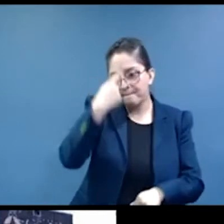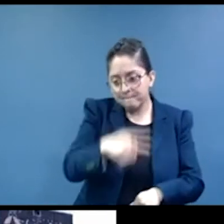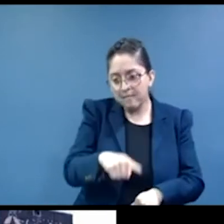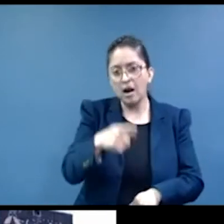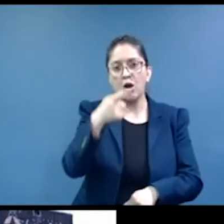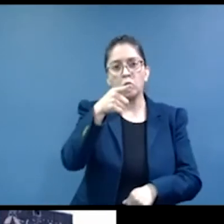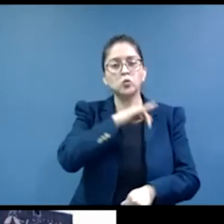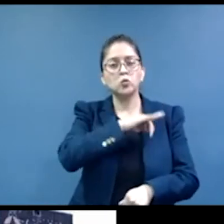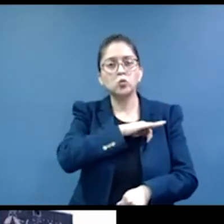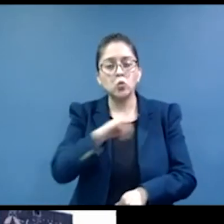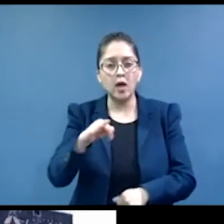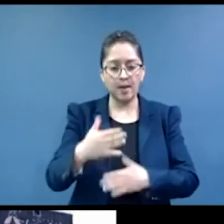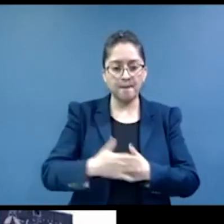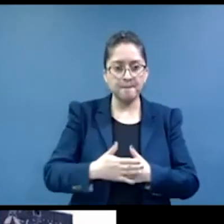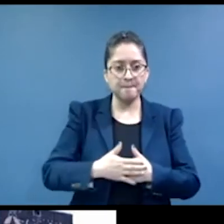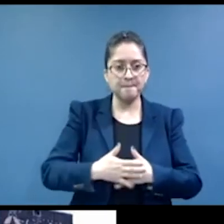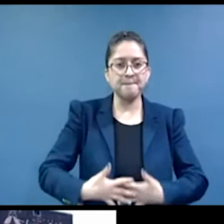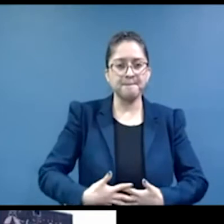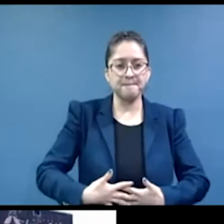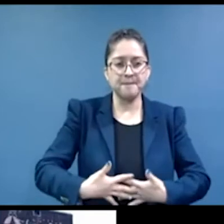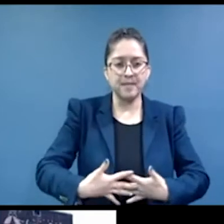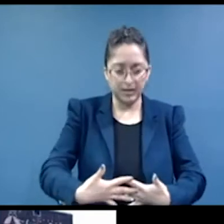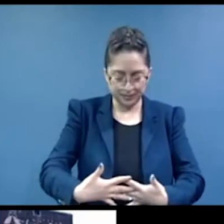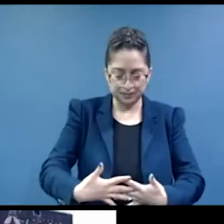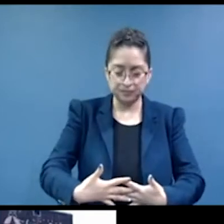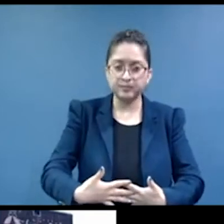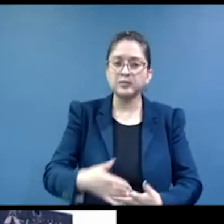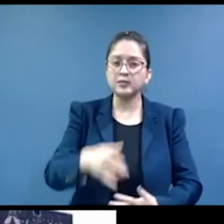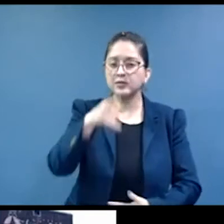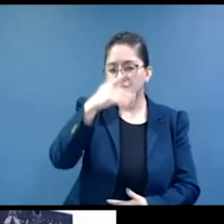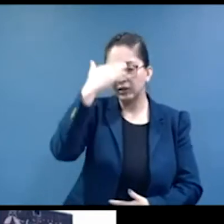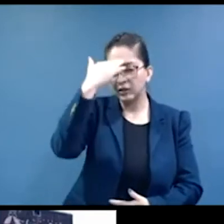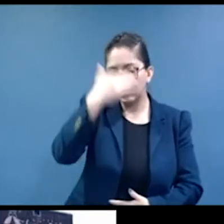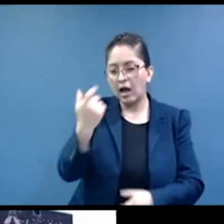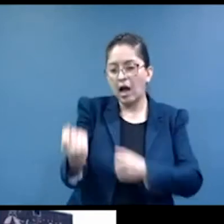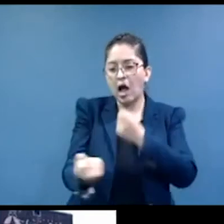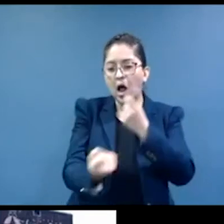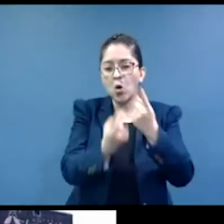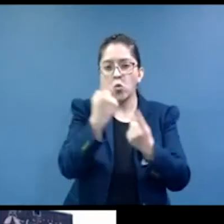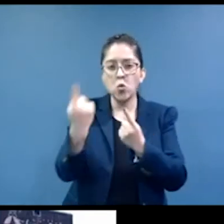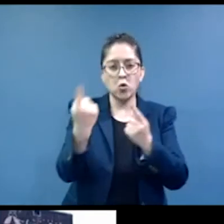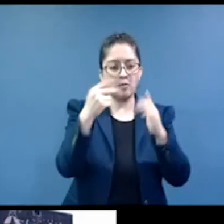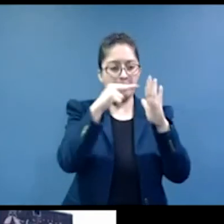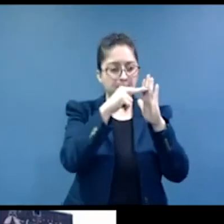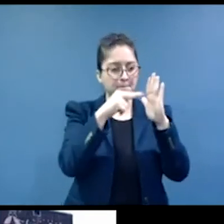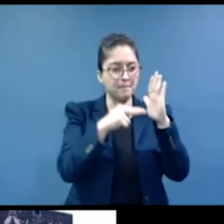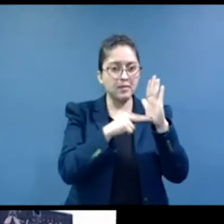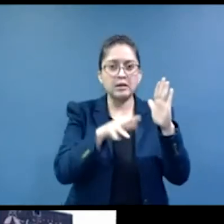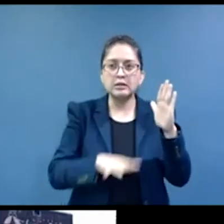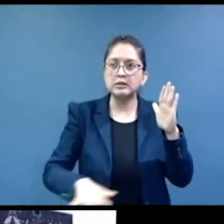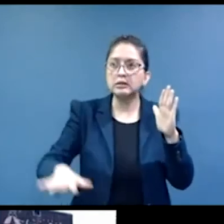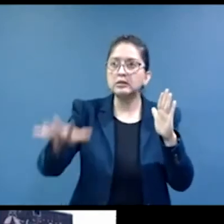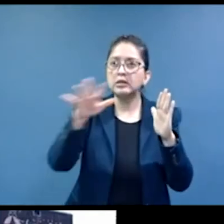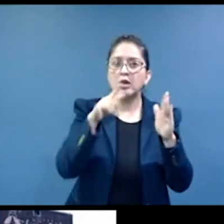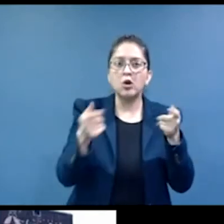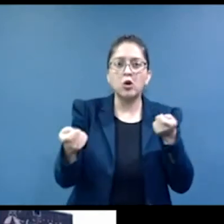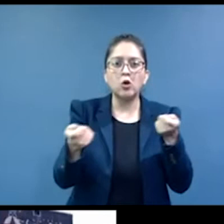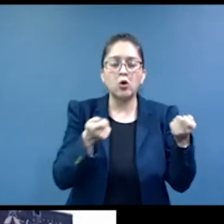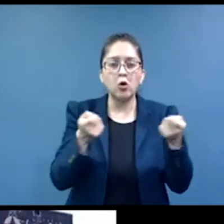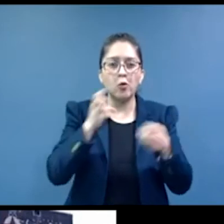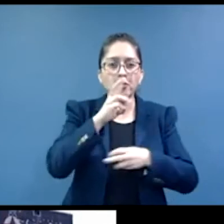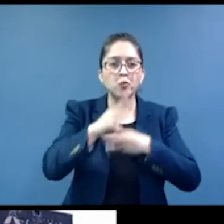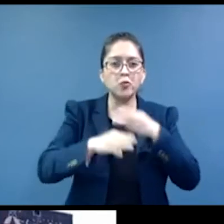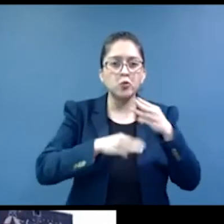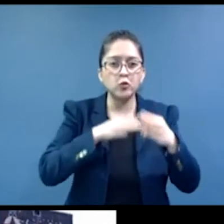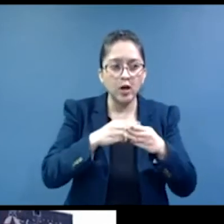justo es que es frecuente que los marcos regulatorios a nivel global condicionen el acceso a estos procedimientos de